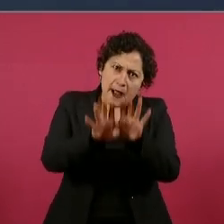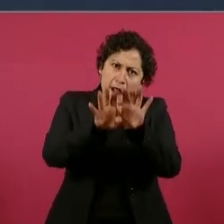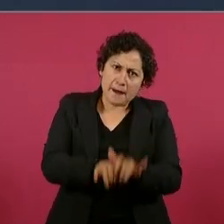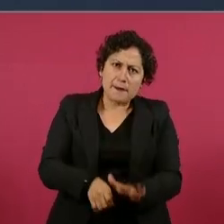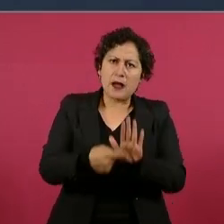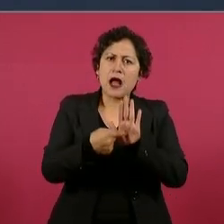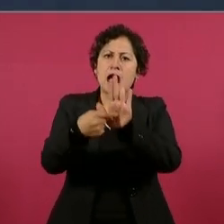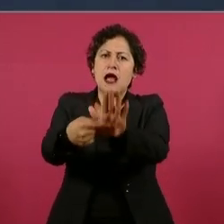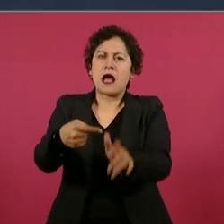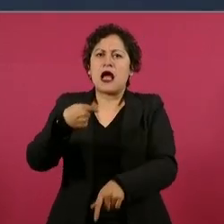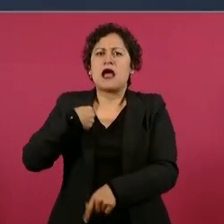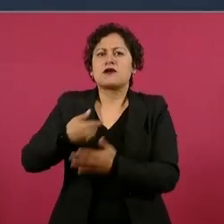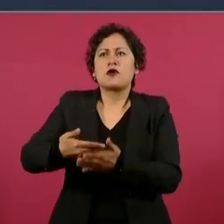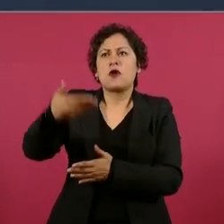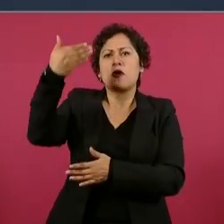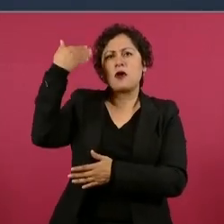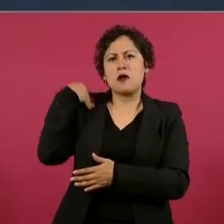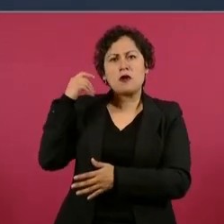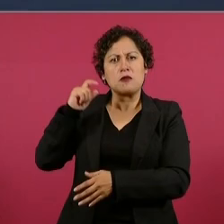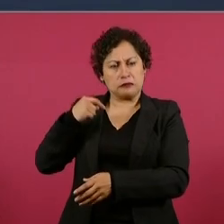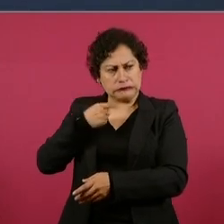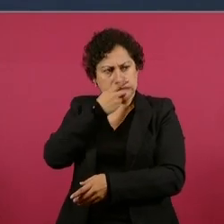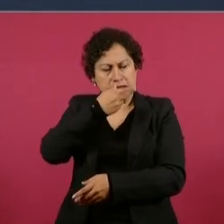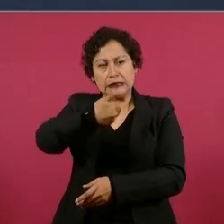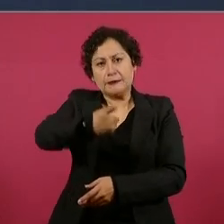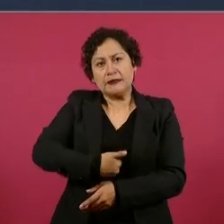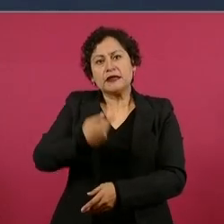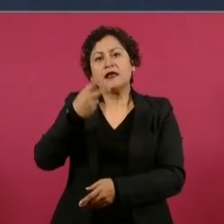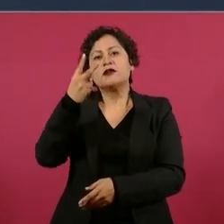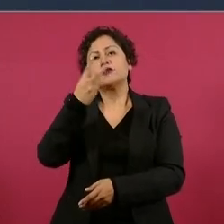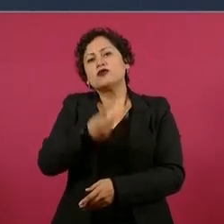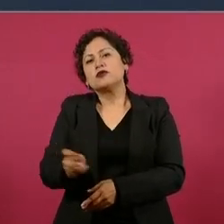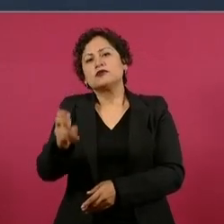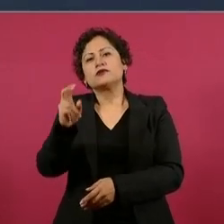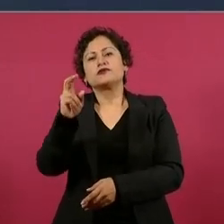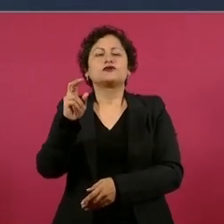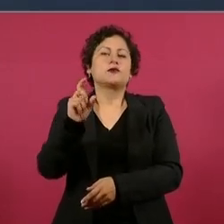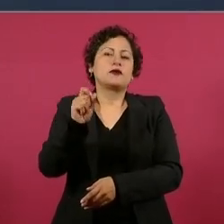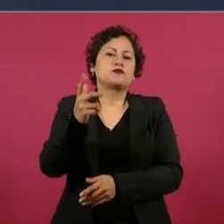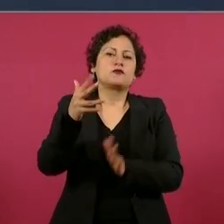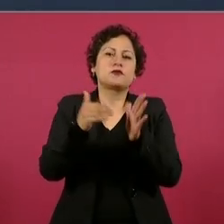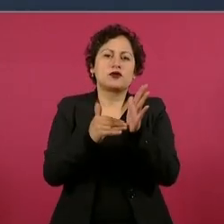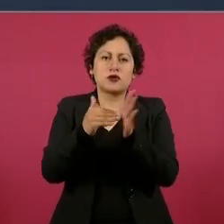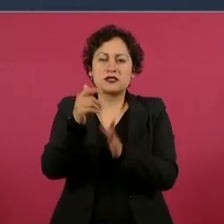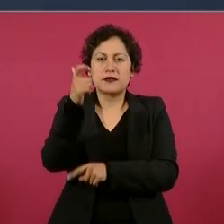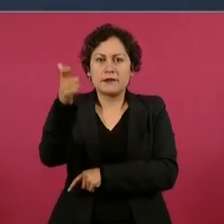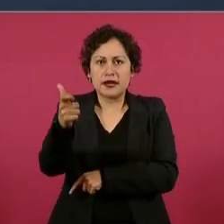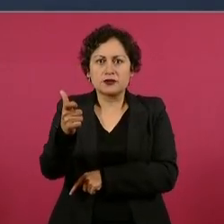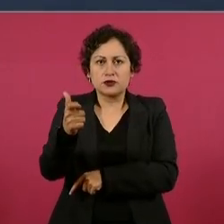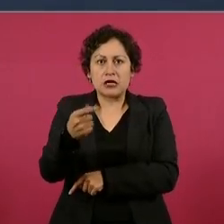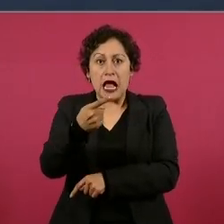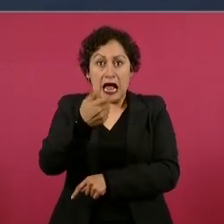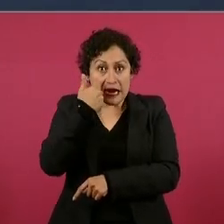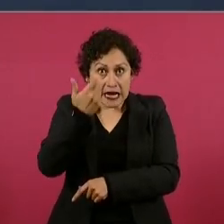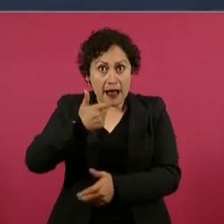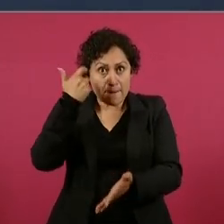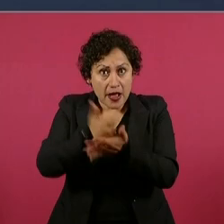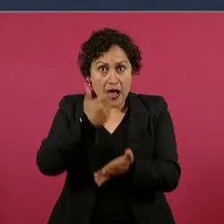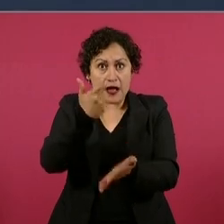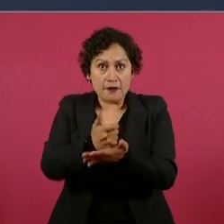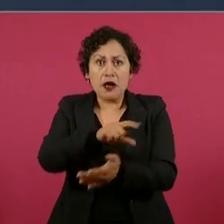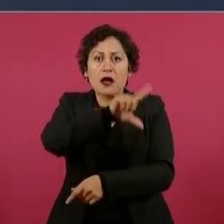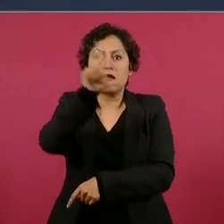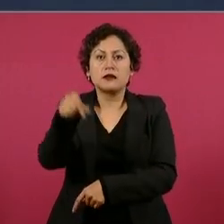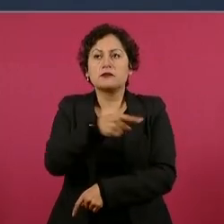paraje San Juan, los 1.800 millones de pesos. Y ahora se demostró que era un fraude. Ahora, en el caso de los videos, qué bueno que lo tocas,